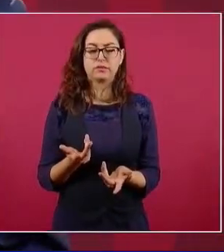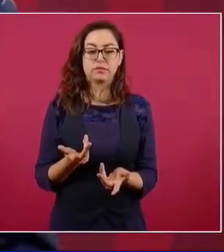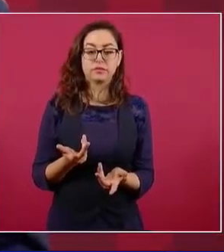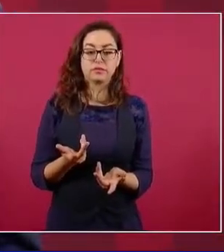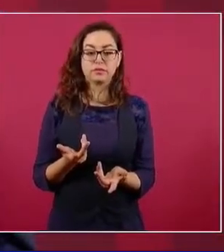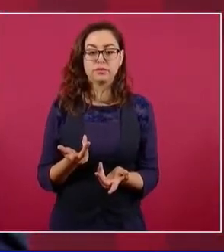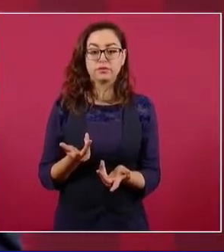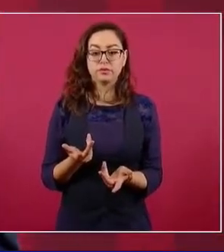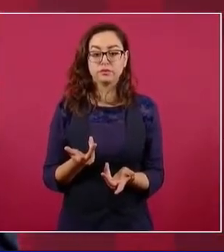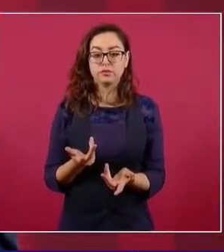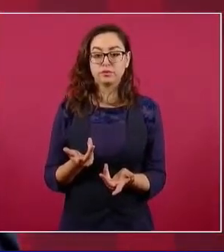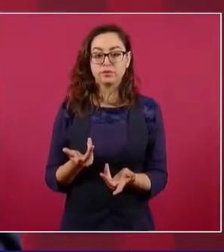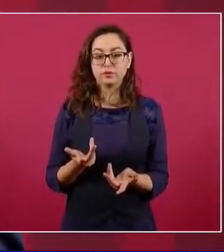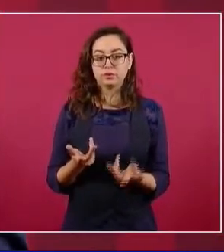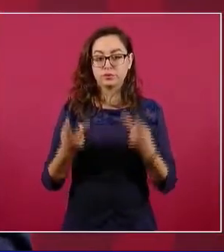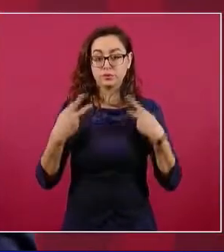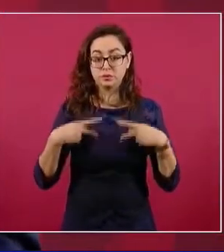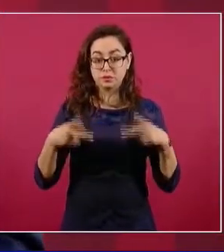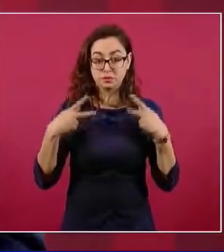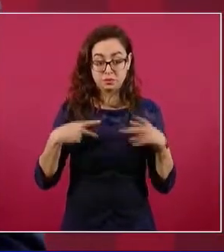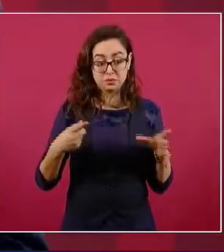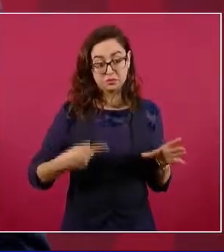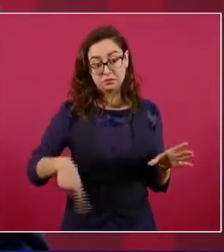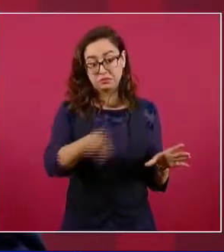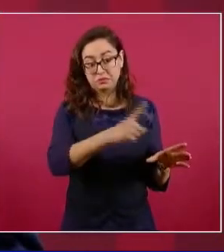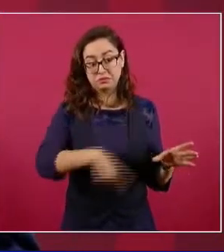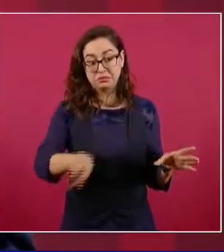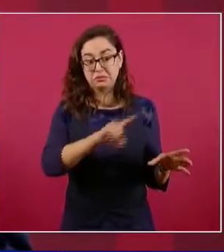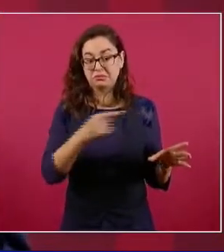a triunfar a toda costa,